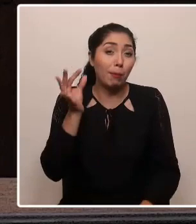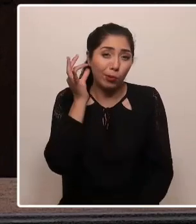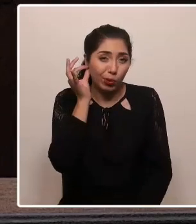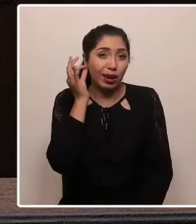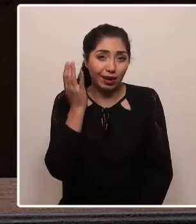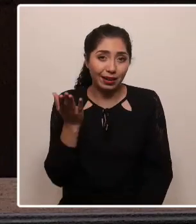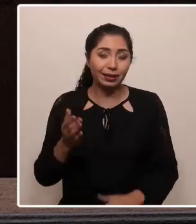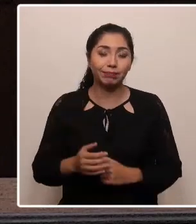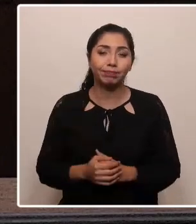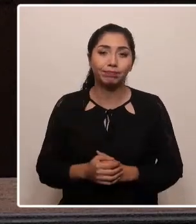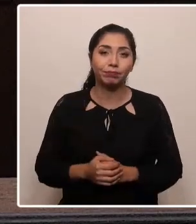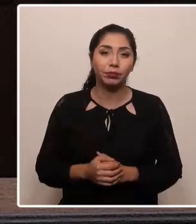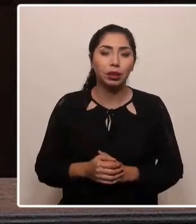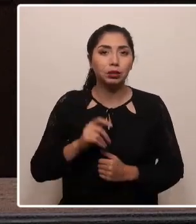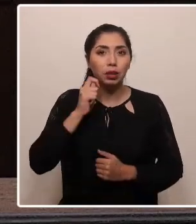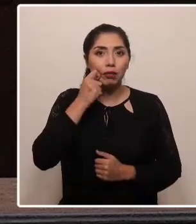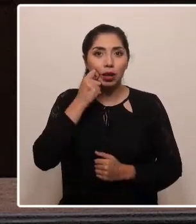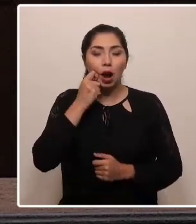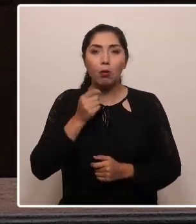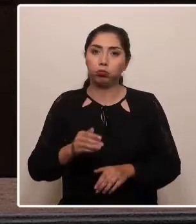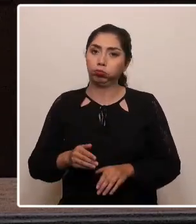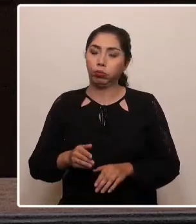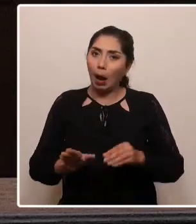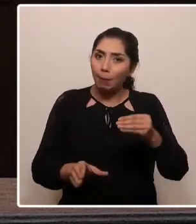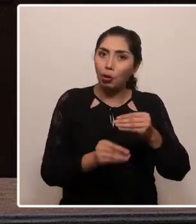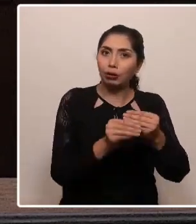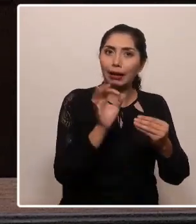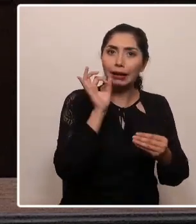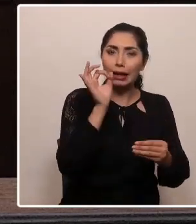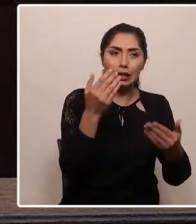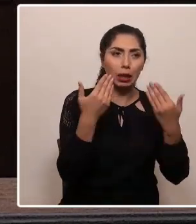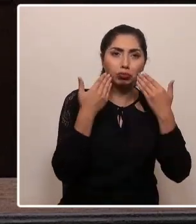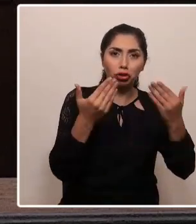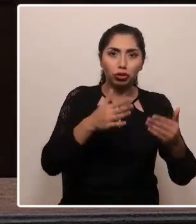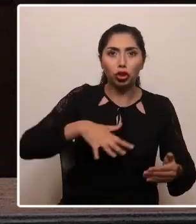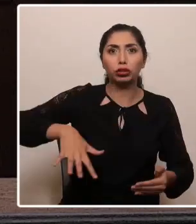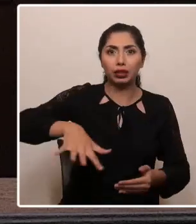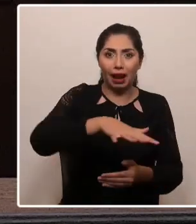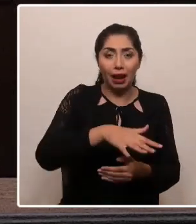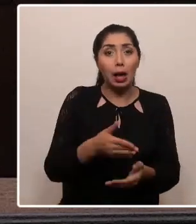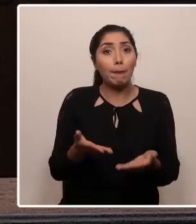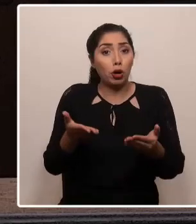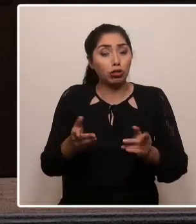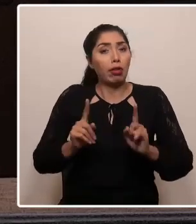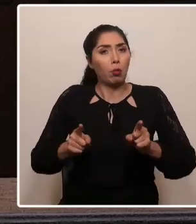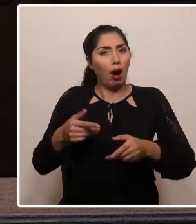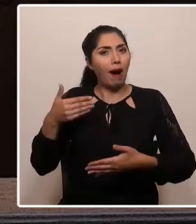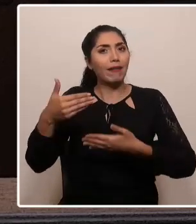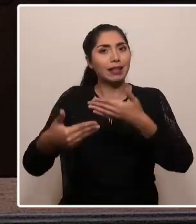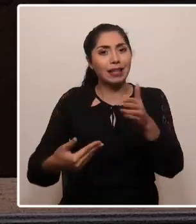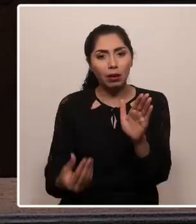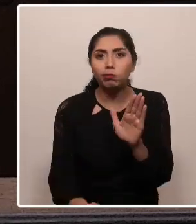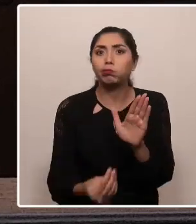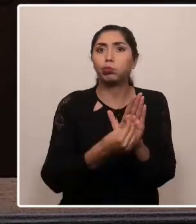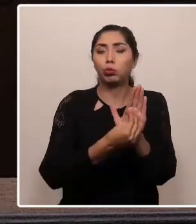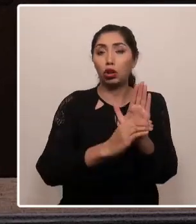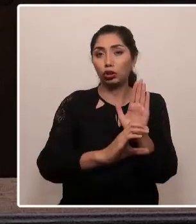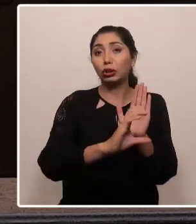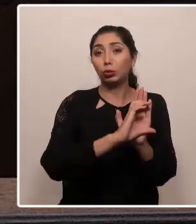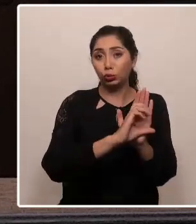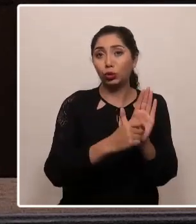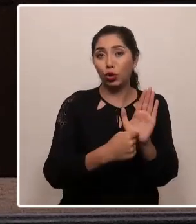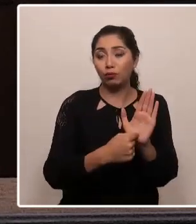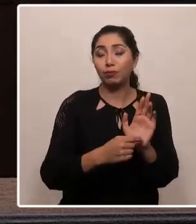un productor de riqueza y bienestar social. Por ello, debemos avanzar en su constitucionalización. En